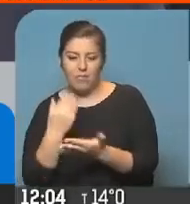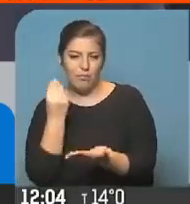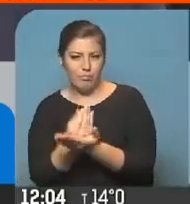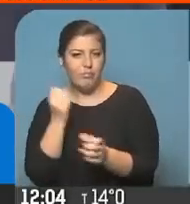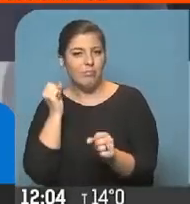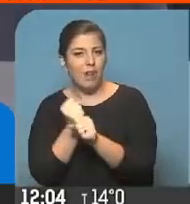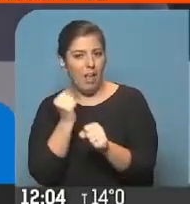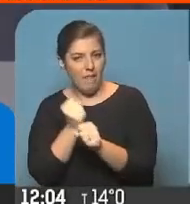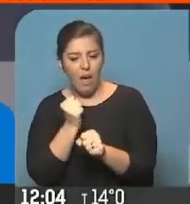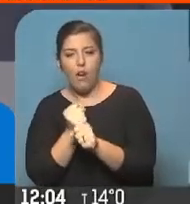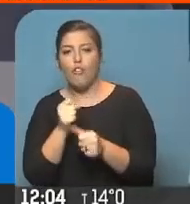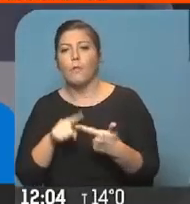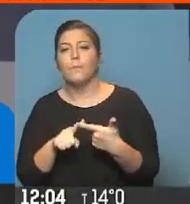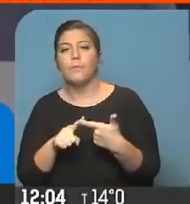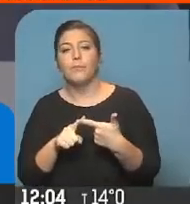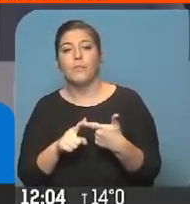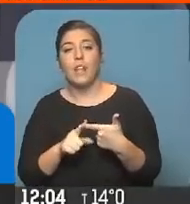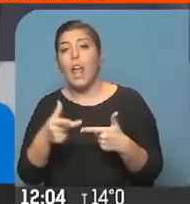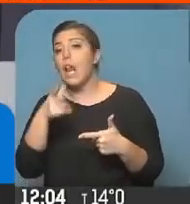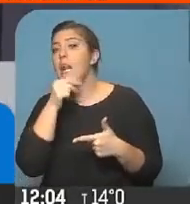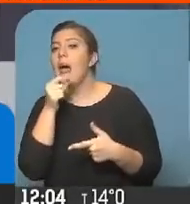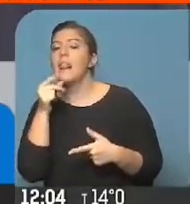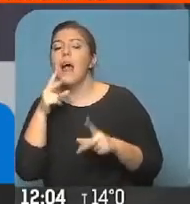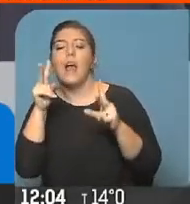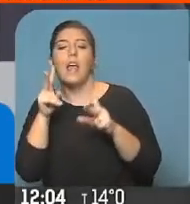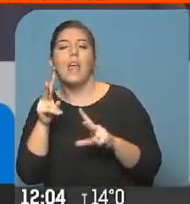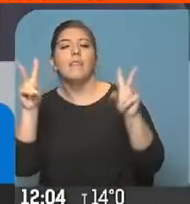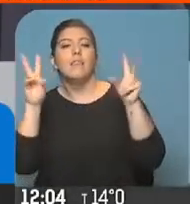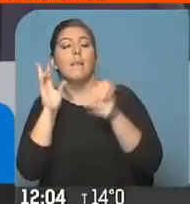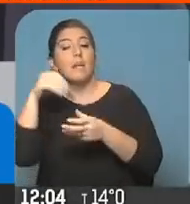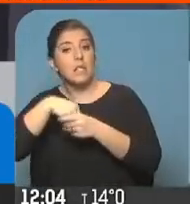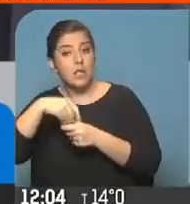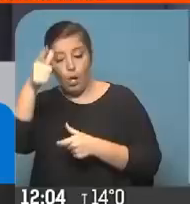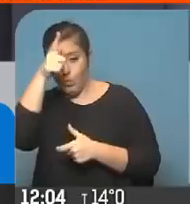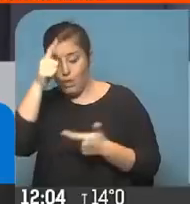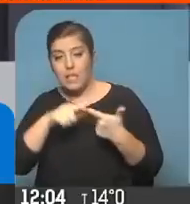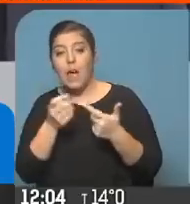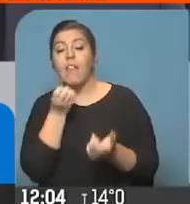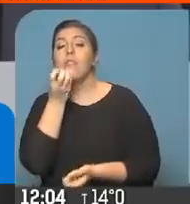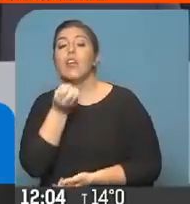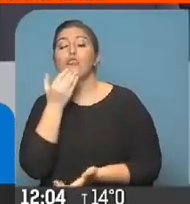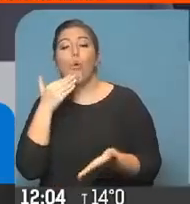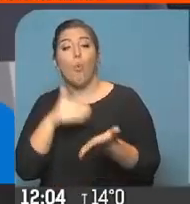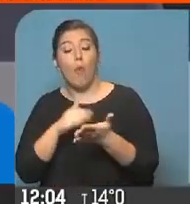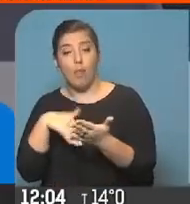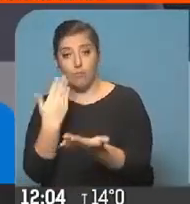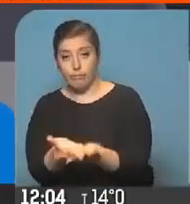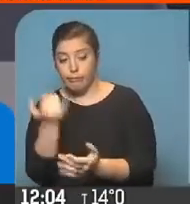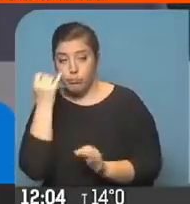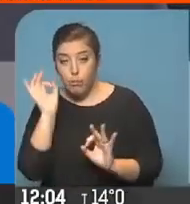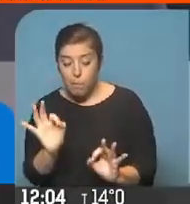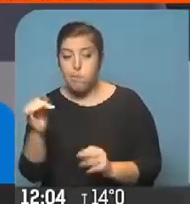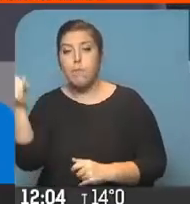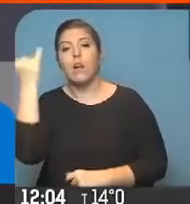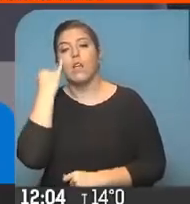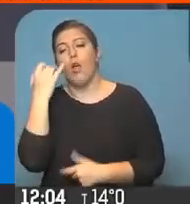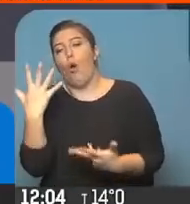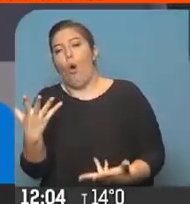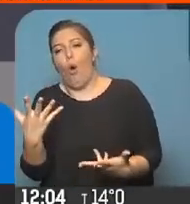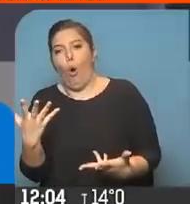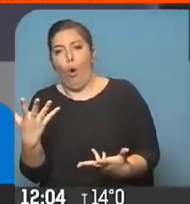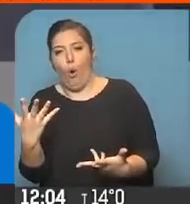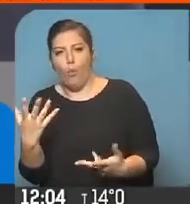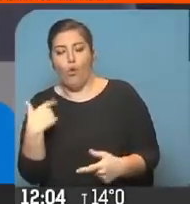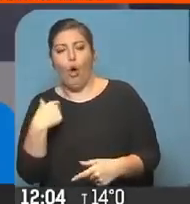tener nada en asuntos internos tiene que tener la declaración jurada presentada y lógicamente el reconocimiento de su